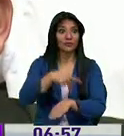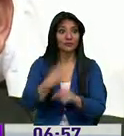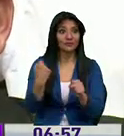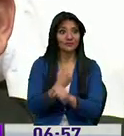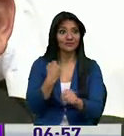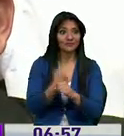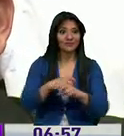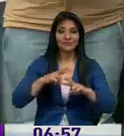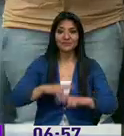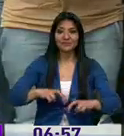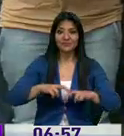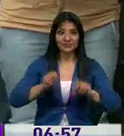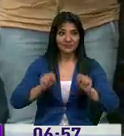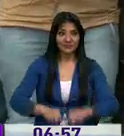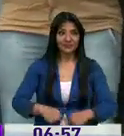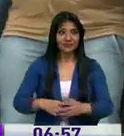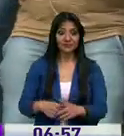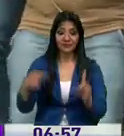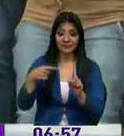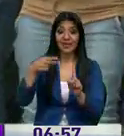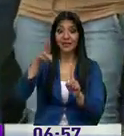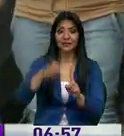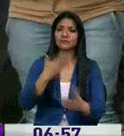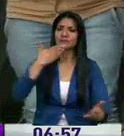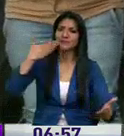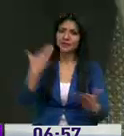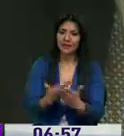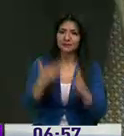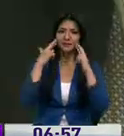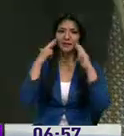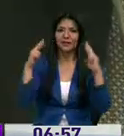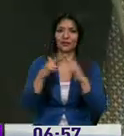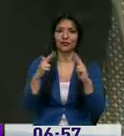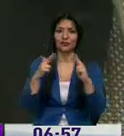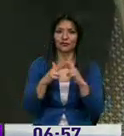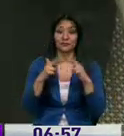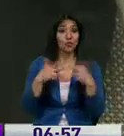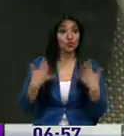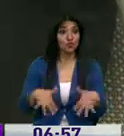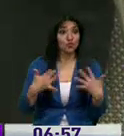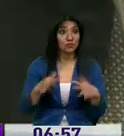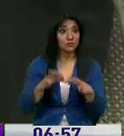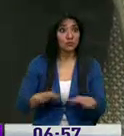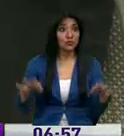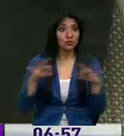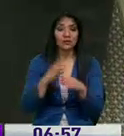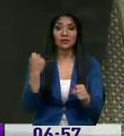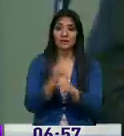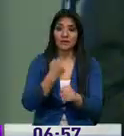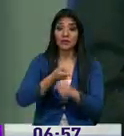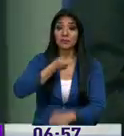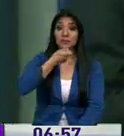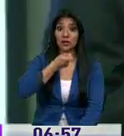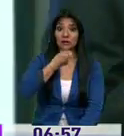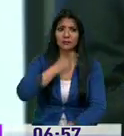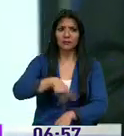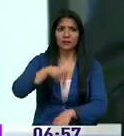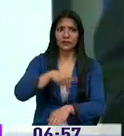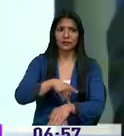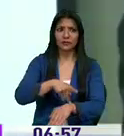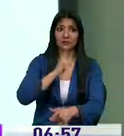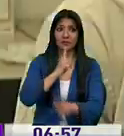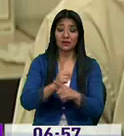e investigativa. Héctor agradeció este reconocimiento y destacó la importancia de la labor periodística para, sin importar